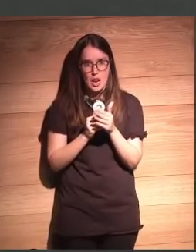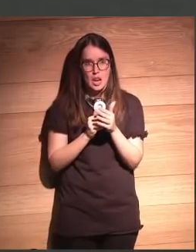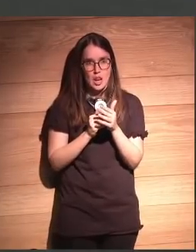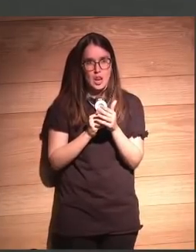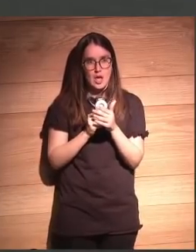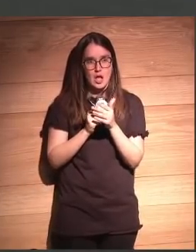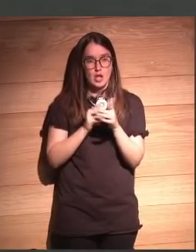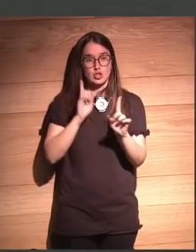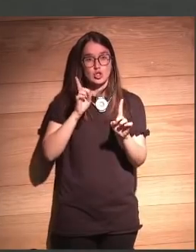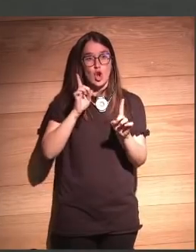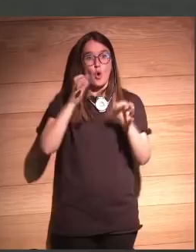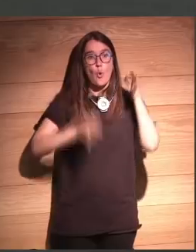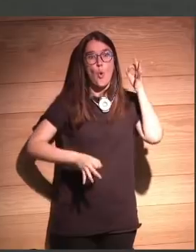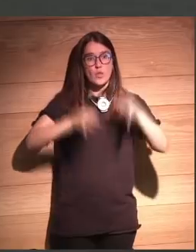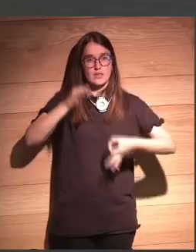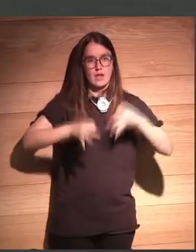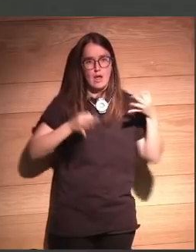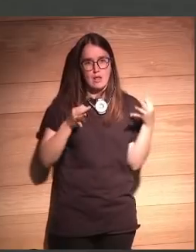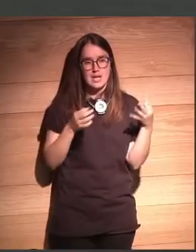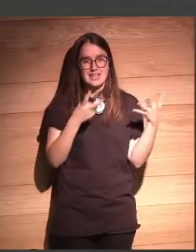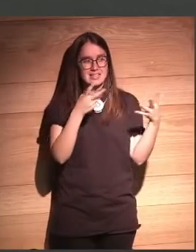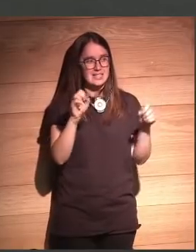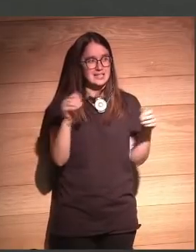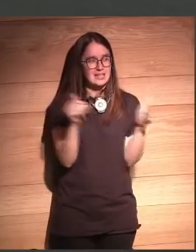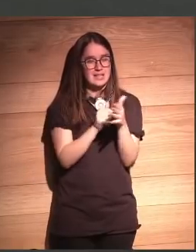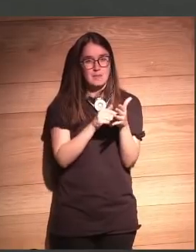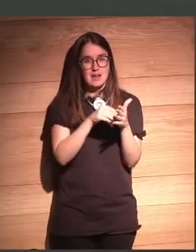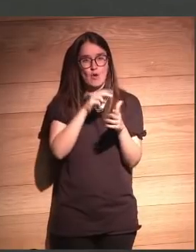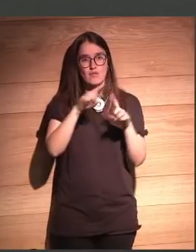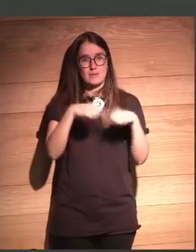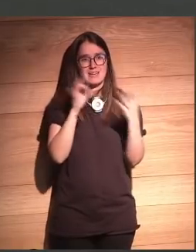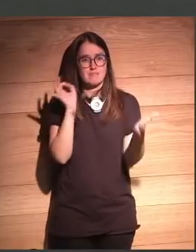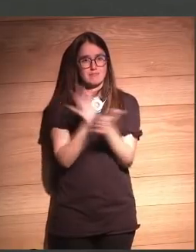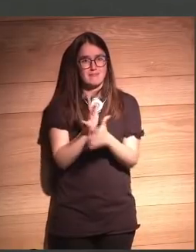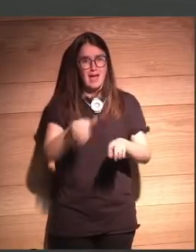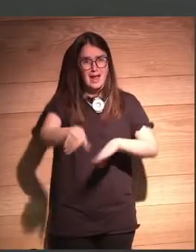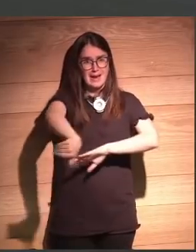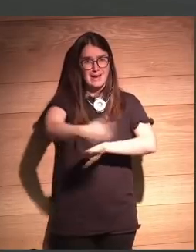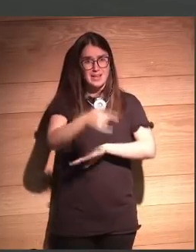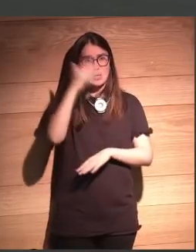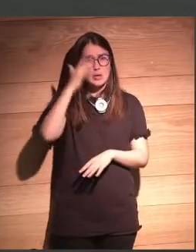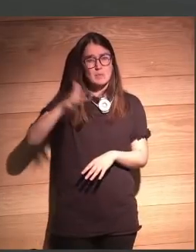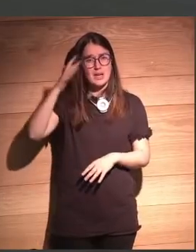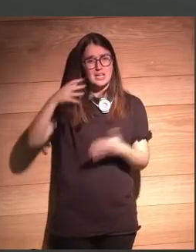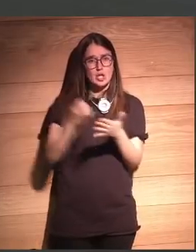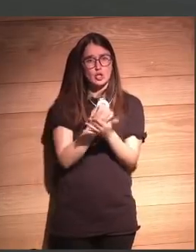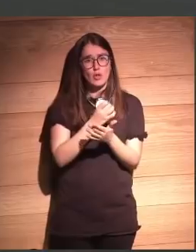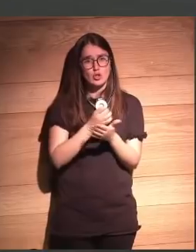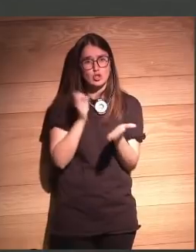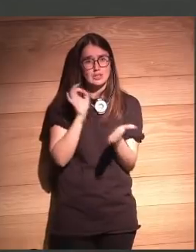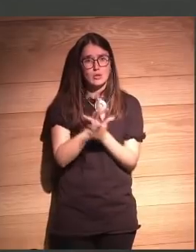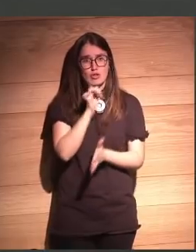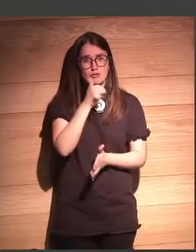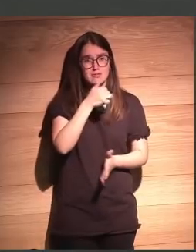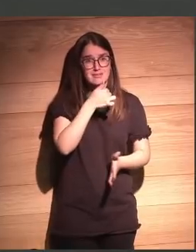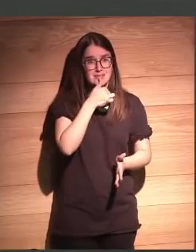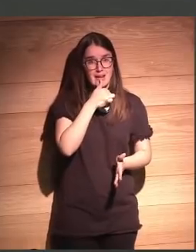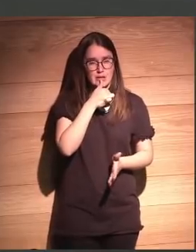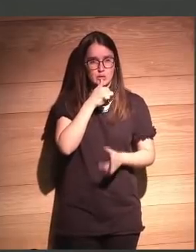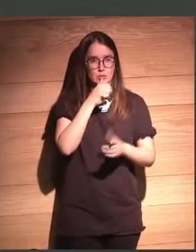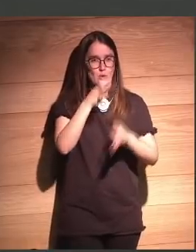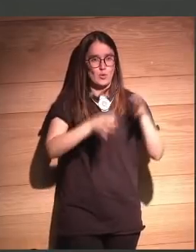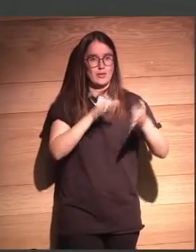solamente judicializados. 70.000 familias han ido a la calle. Imaginaros todos los desahucios silenciosos que no pasan por los